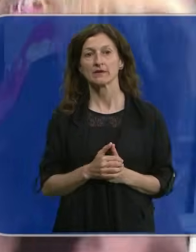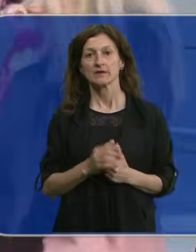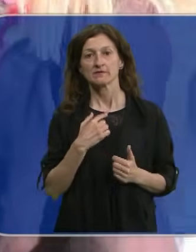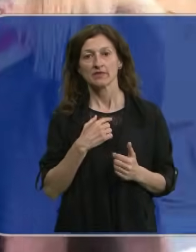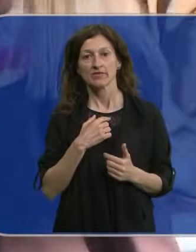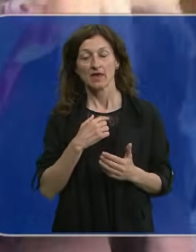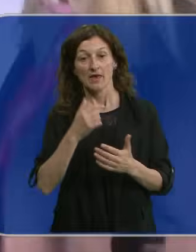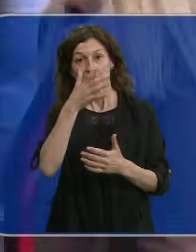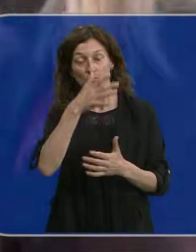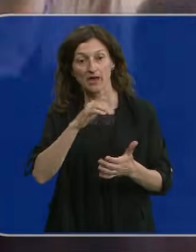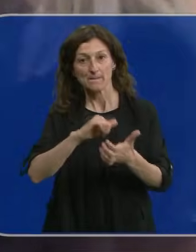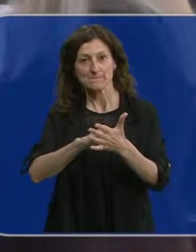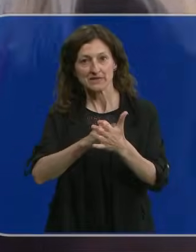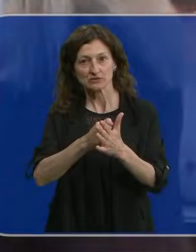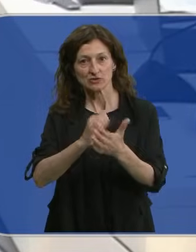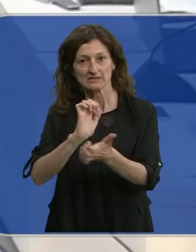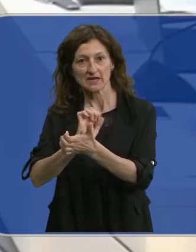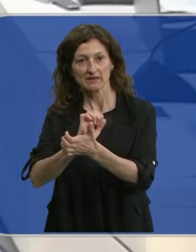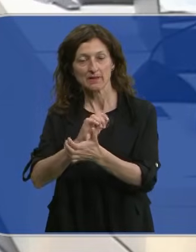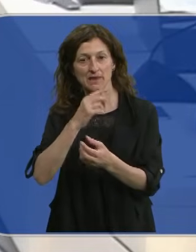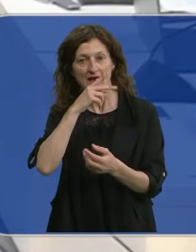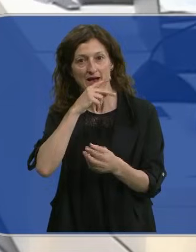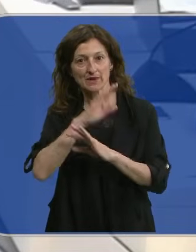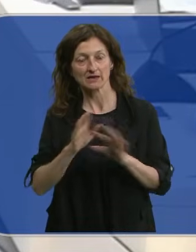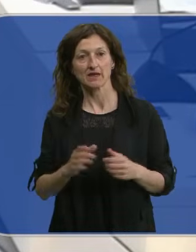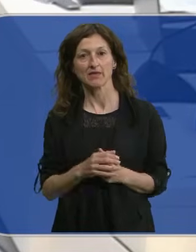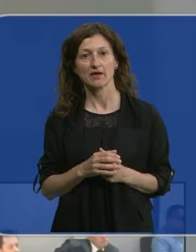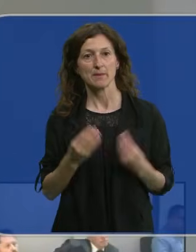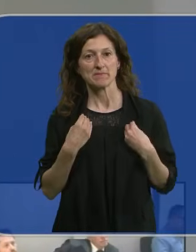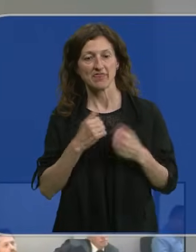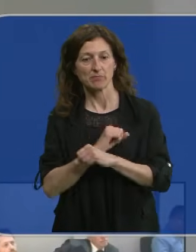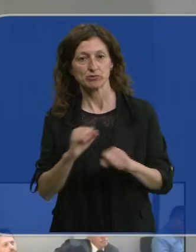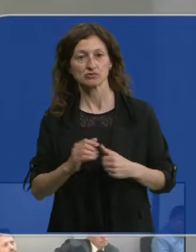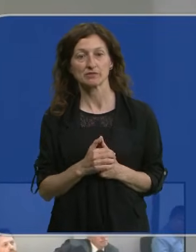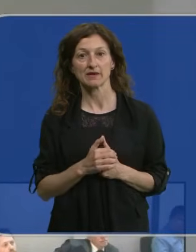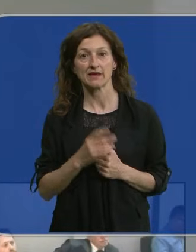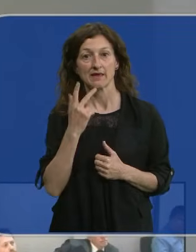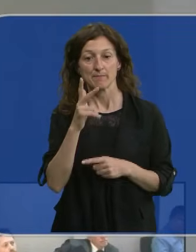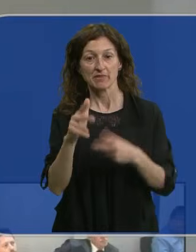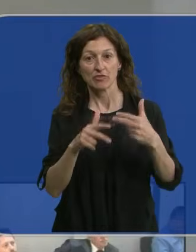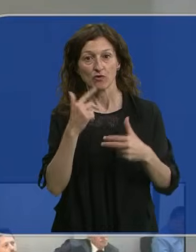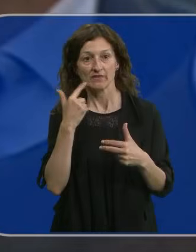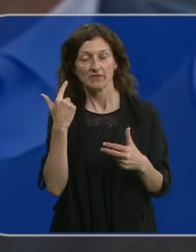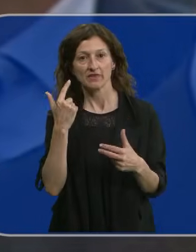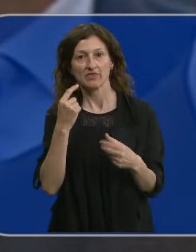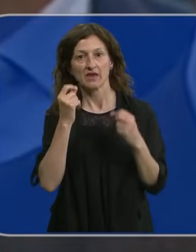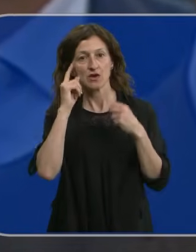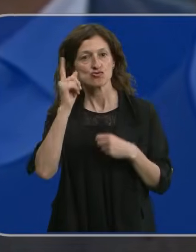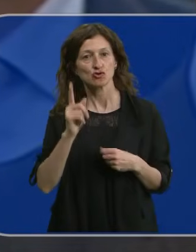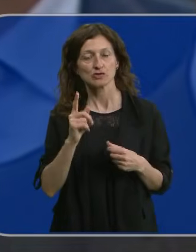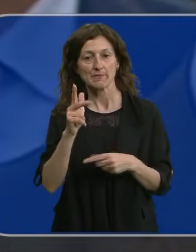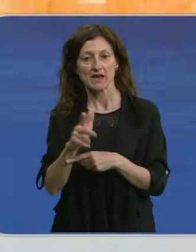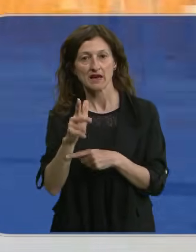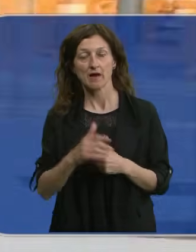presiones desde la cárcel para que su padre no hablara. Le hicieron la vida imposible. Javier Arenas, por videoconferencia, ha negado ser consciente de haber